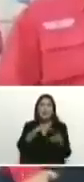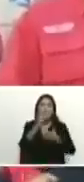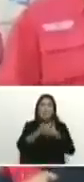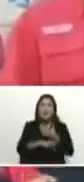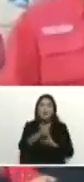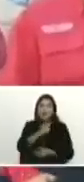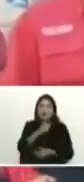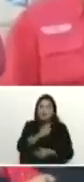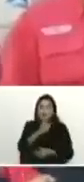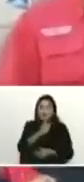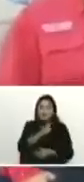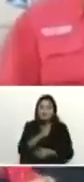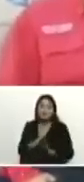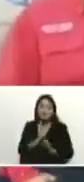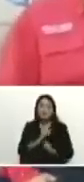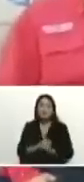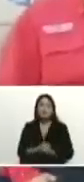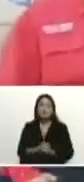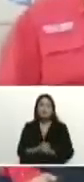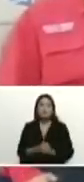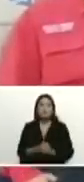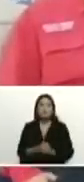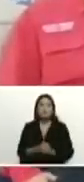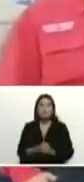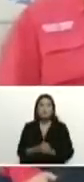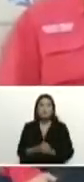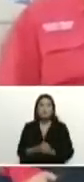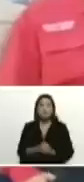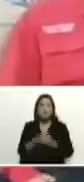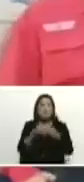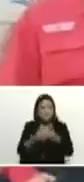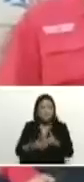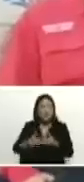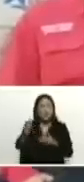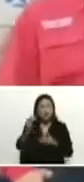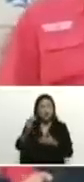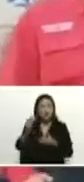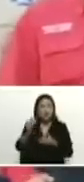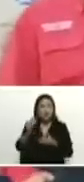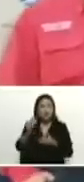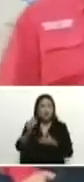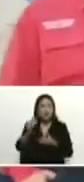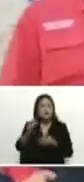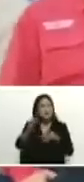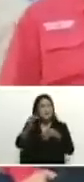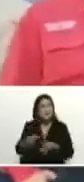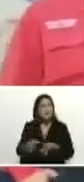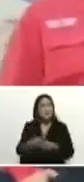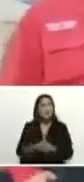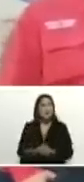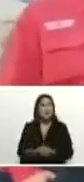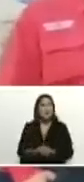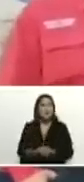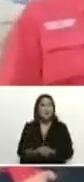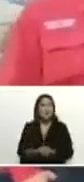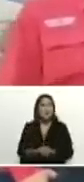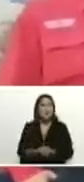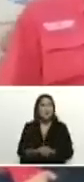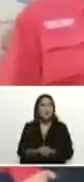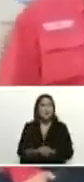ingreso, que nos debe llevar más temprano que tarde a la recuperación del salario